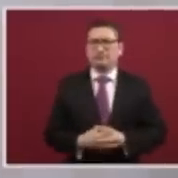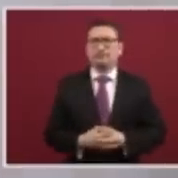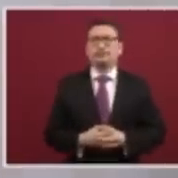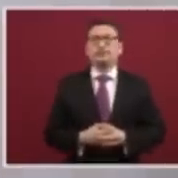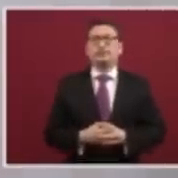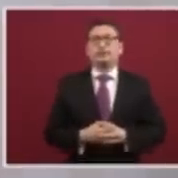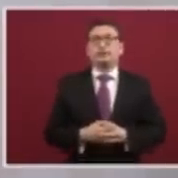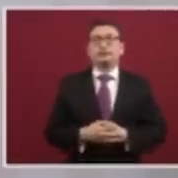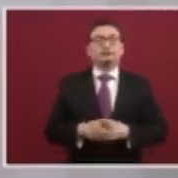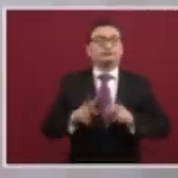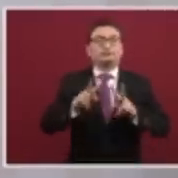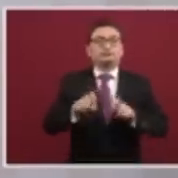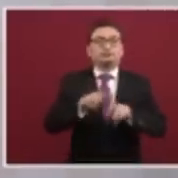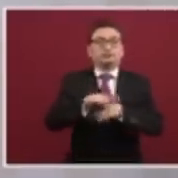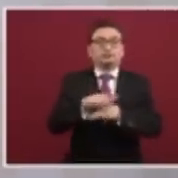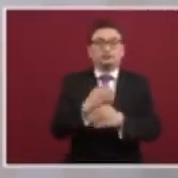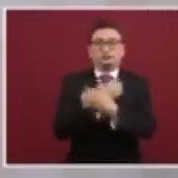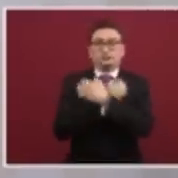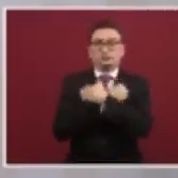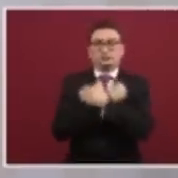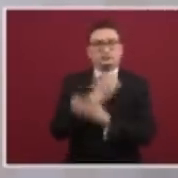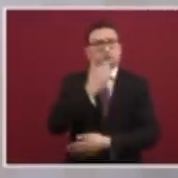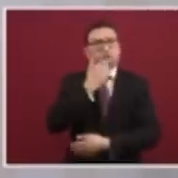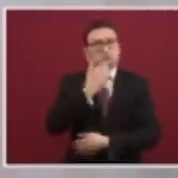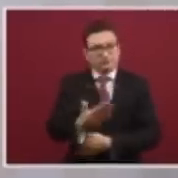Lo educativo, bien.